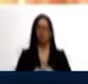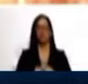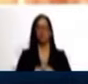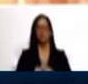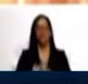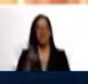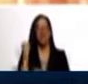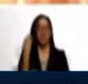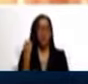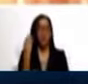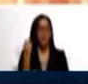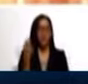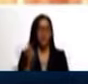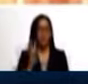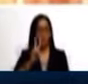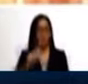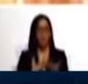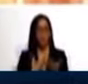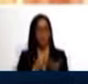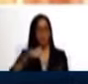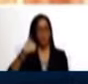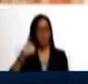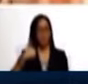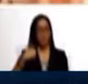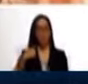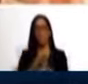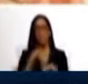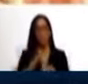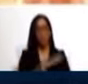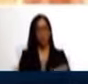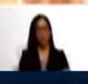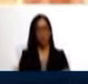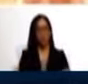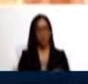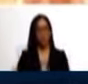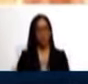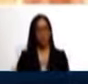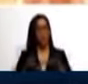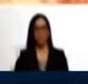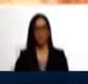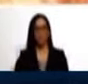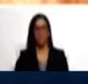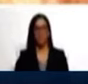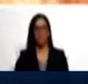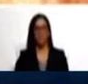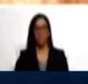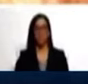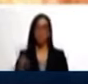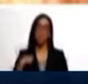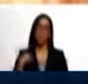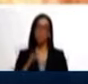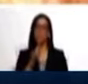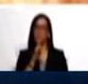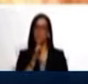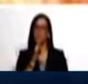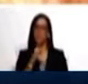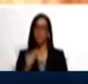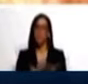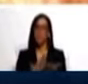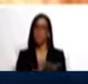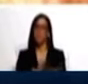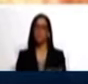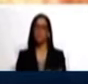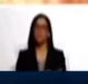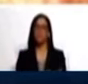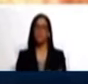de 4 años empezó con maximum pressure con mucha presión solo en el